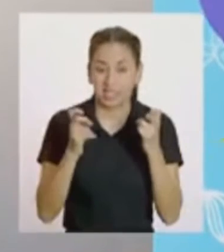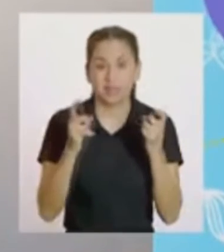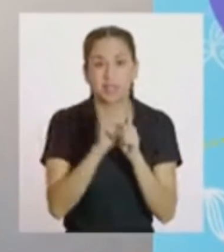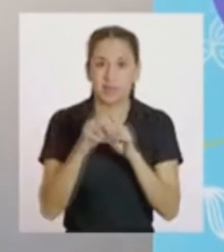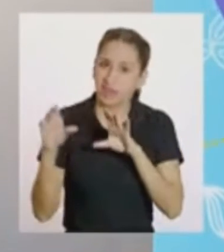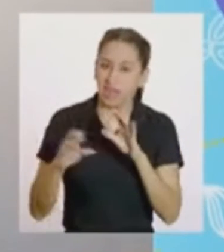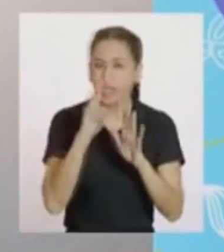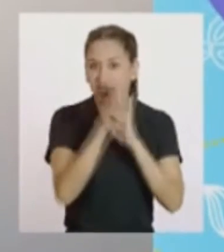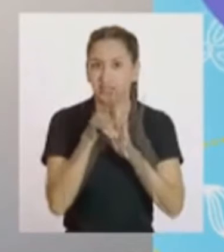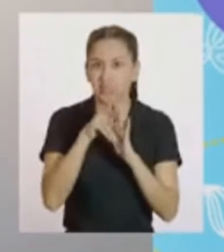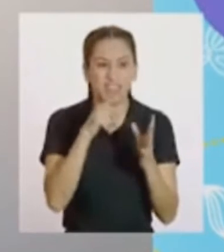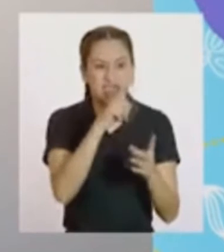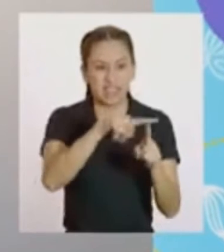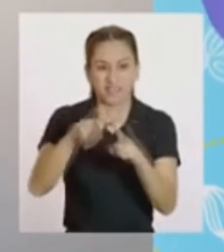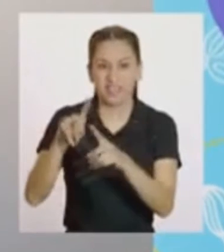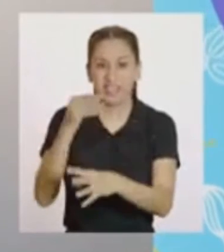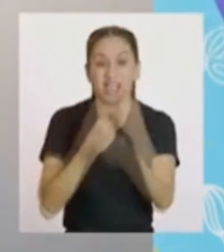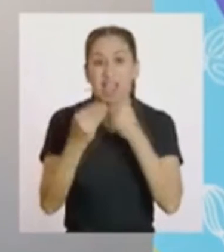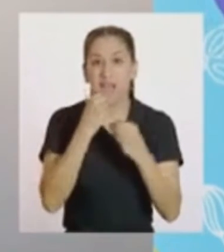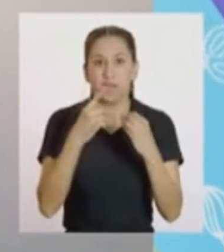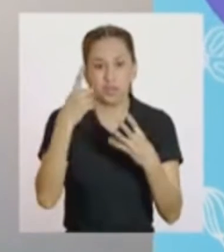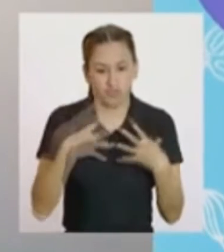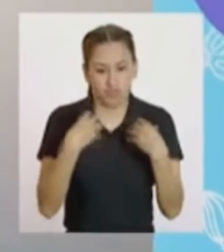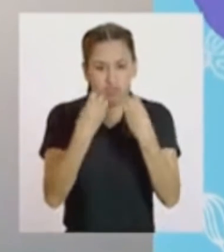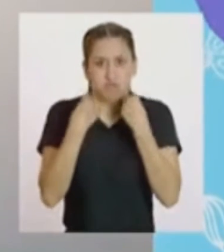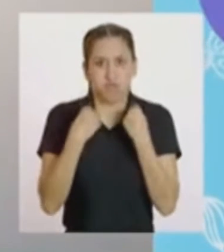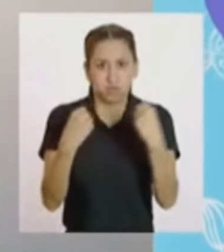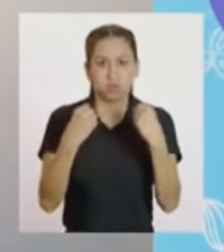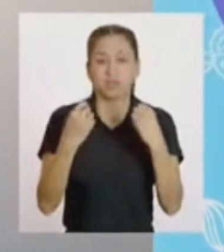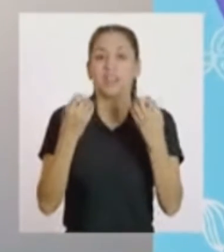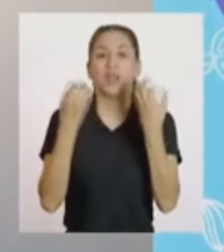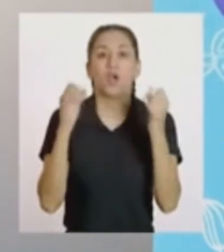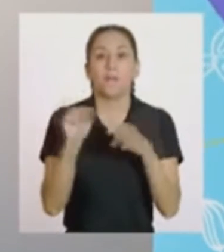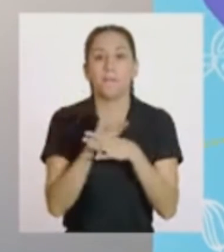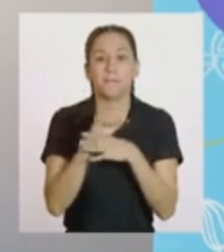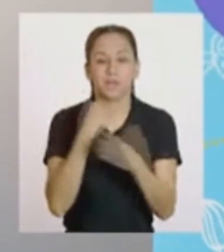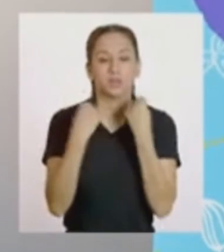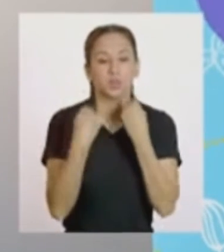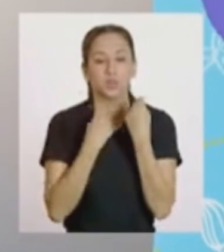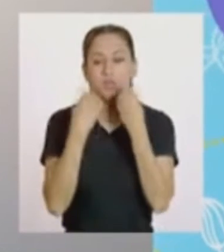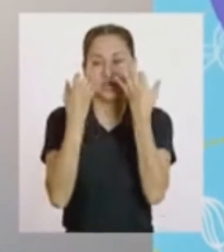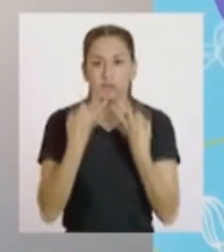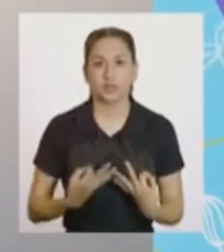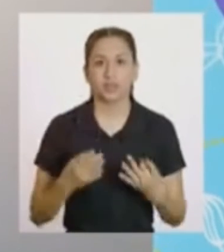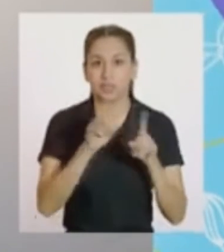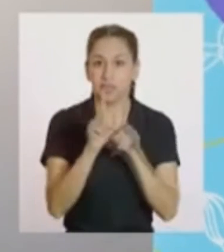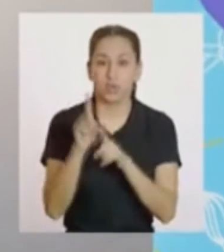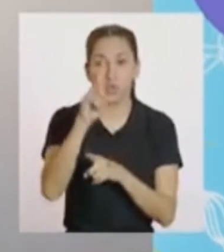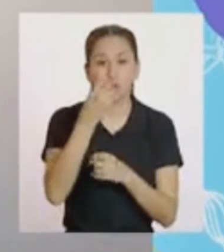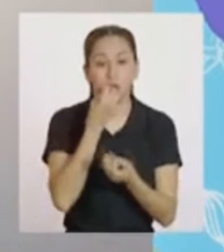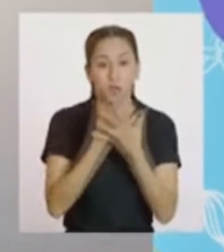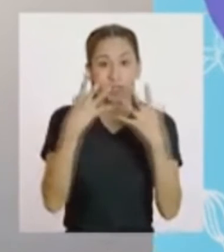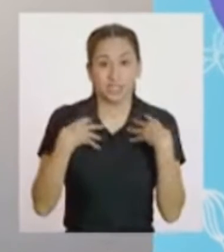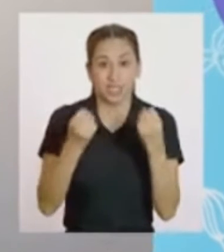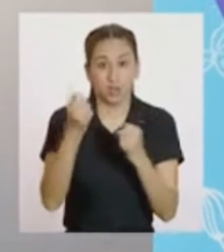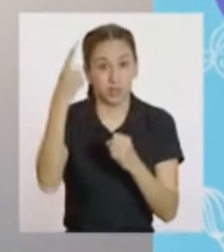videos sobre los alimentos que fortalecen nuestro sistema inmunológico, ejercicios de relajación, regulación de emociones para tener una buena salud